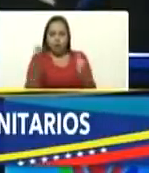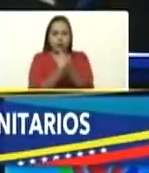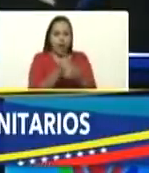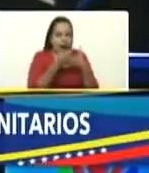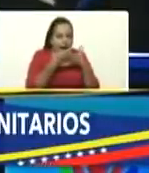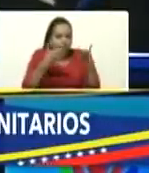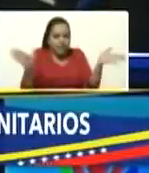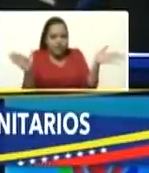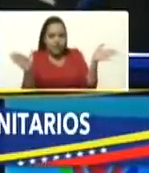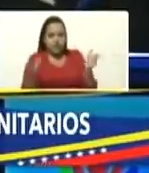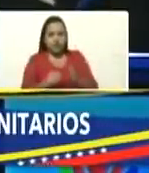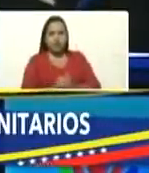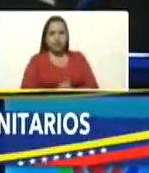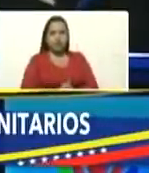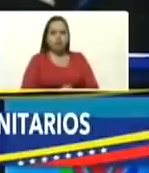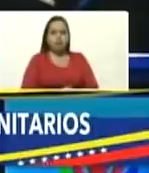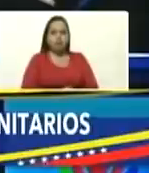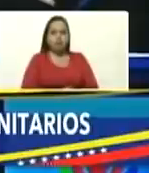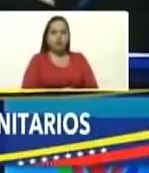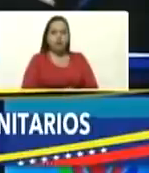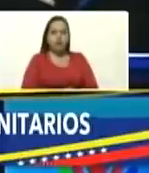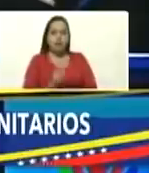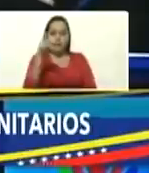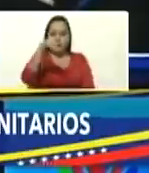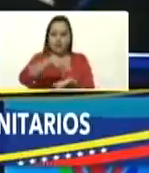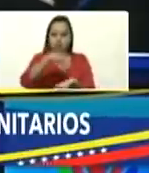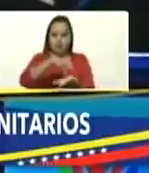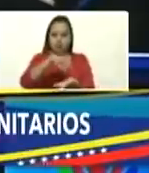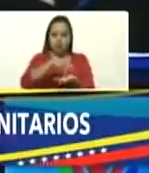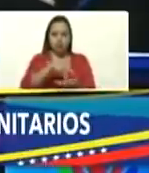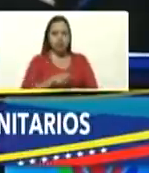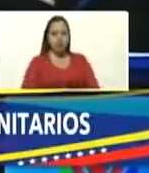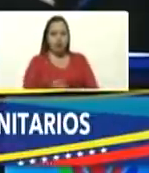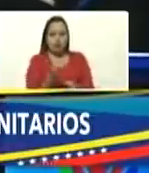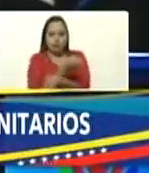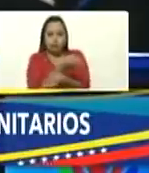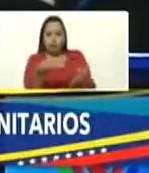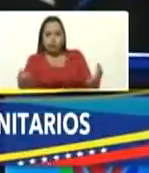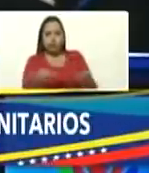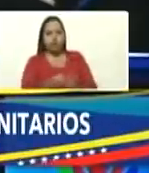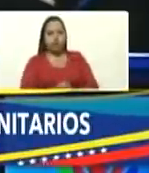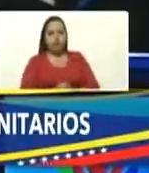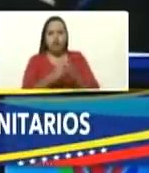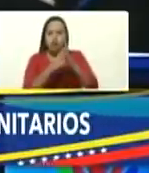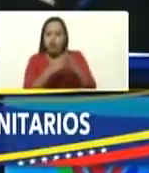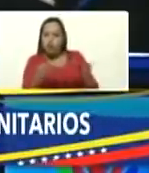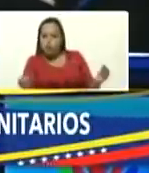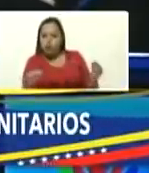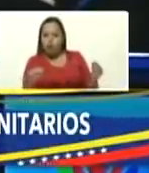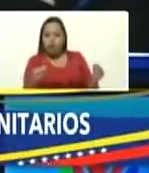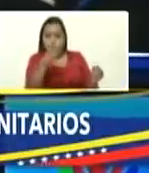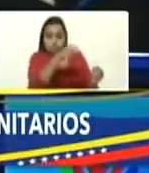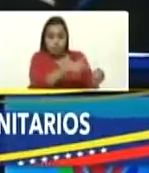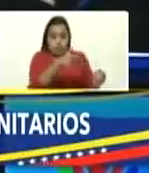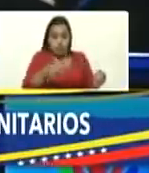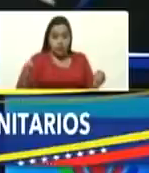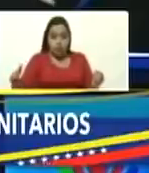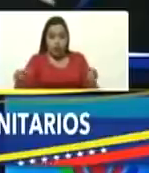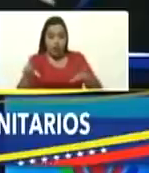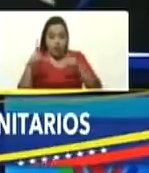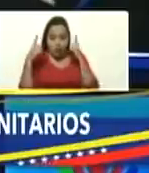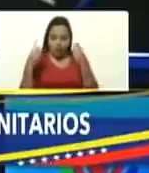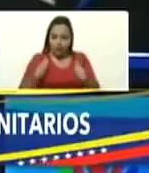las compuertas para la participación efectiva de todo aquel guaireño